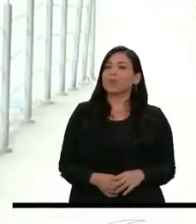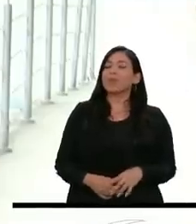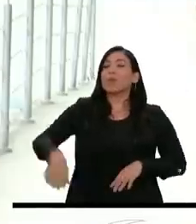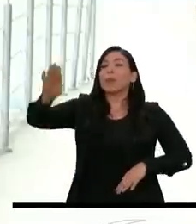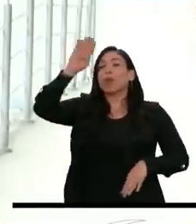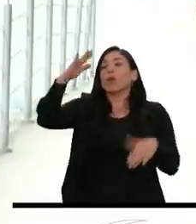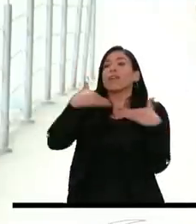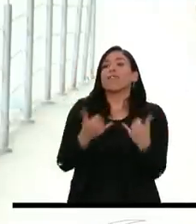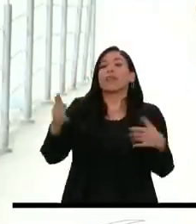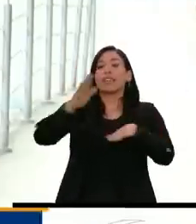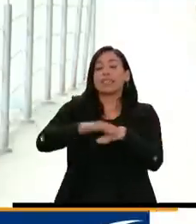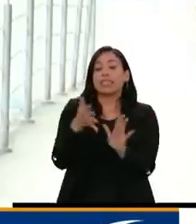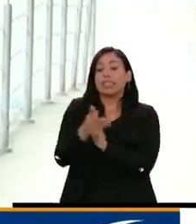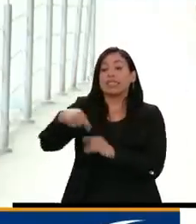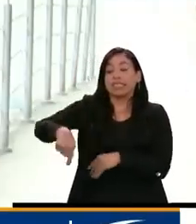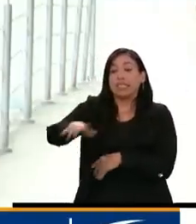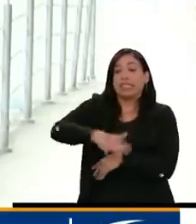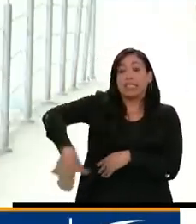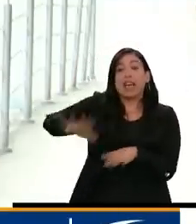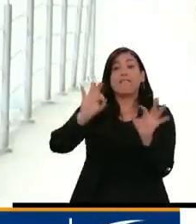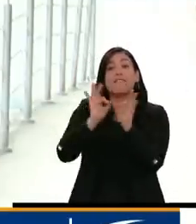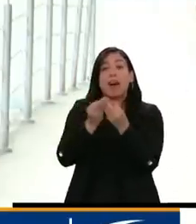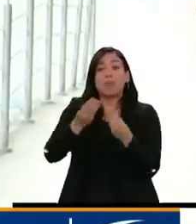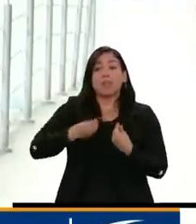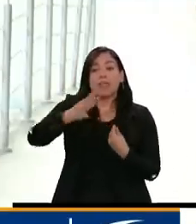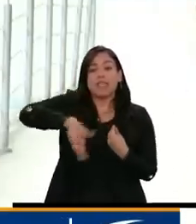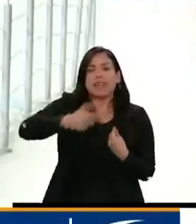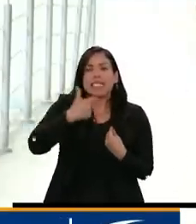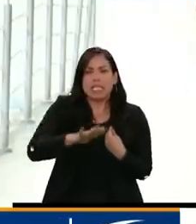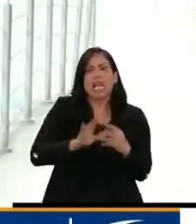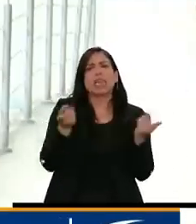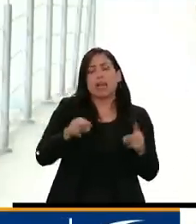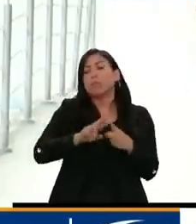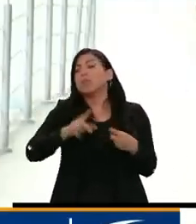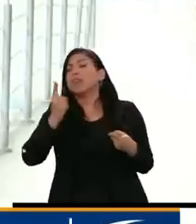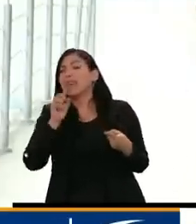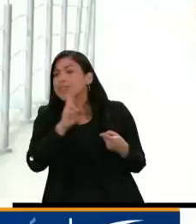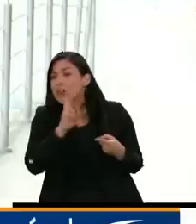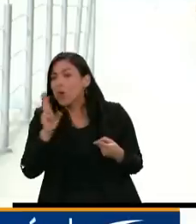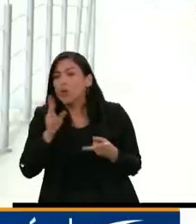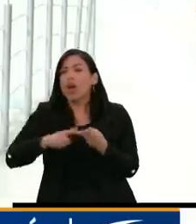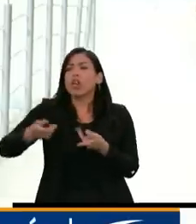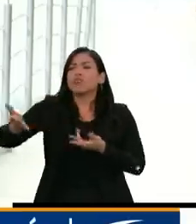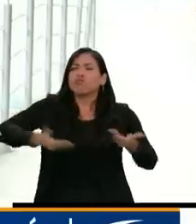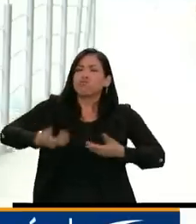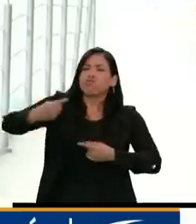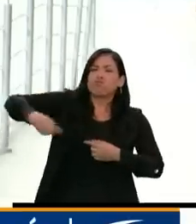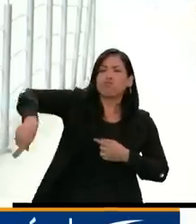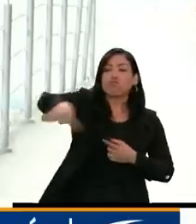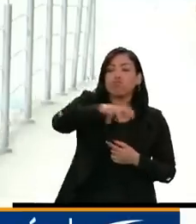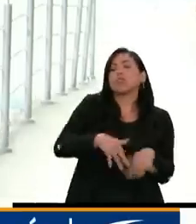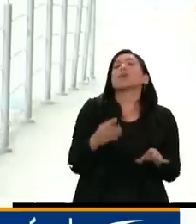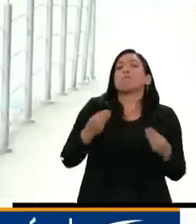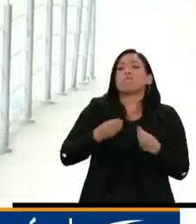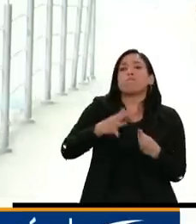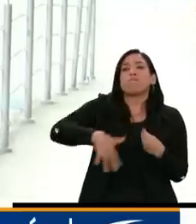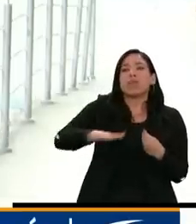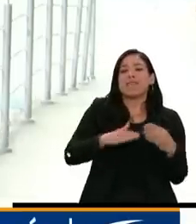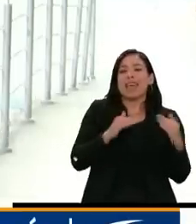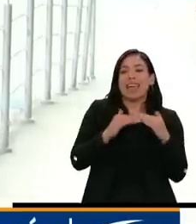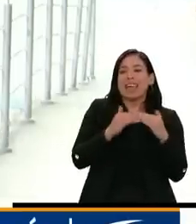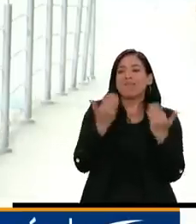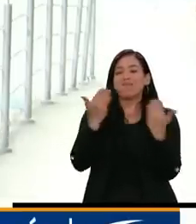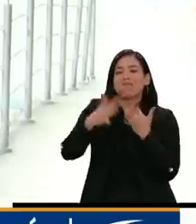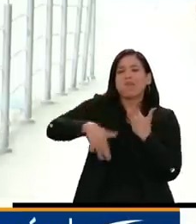Hola, buenas tardes. Pues aquí no solamente las familias, sino también los propietarios de restaurantes dentro de la zona urbana y en las zonas